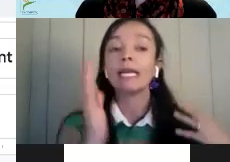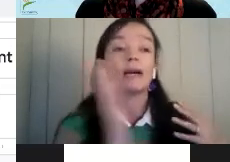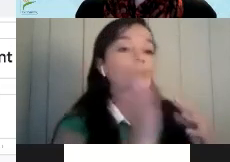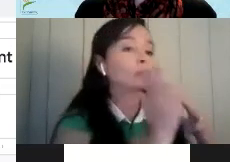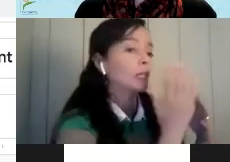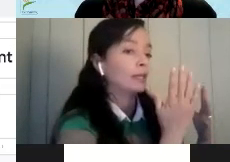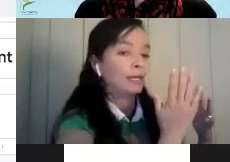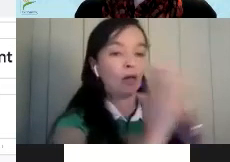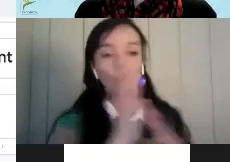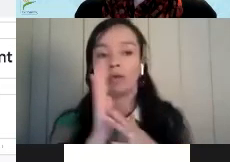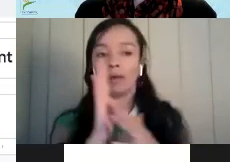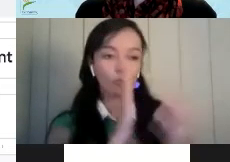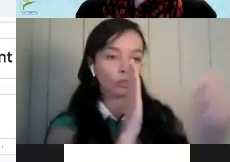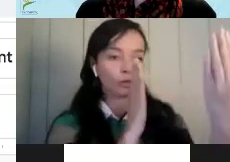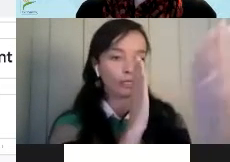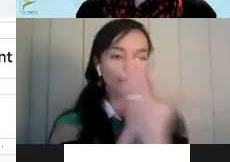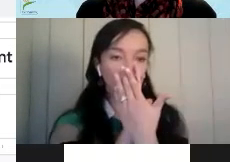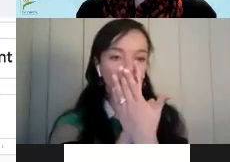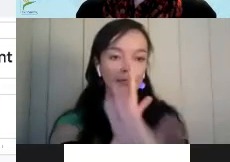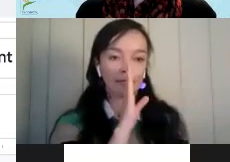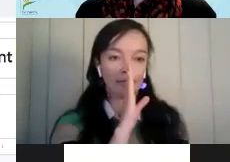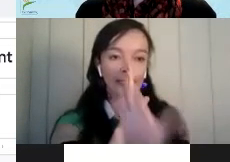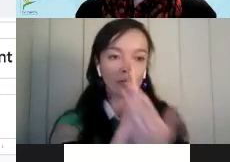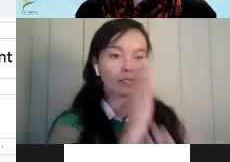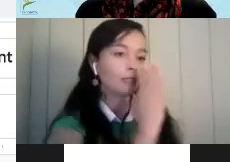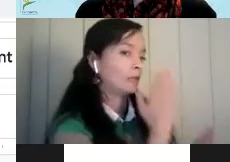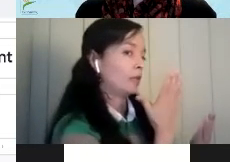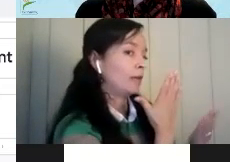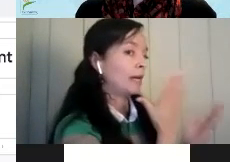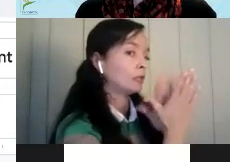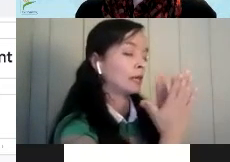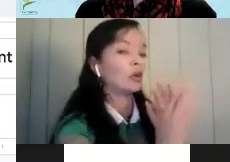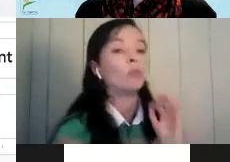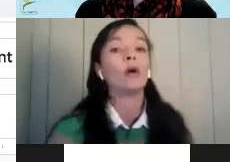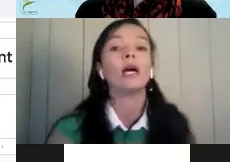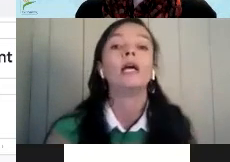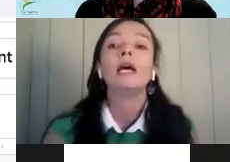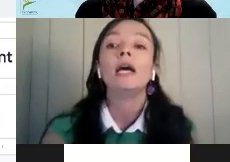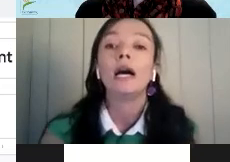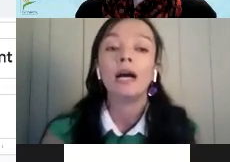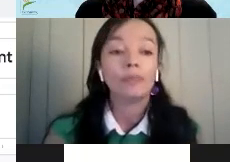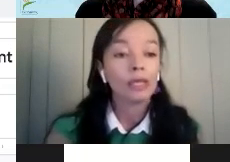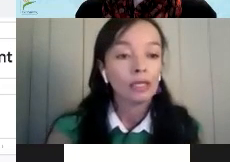y la van a mostrar de la... Cómo es. No es solo así. Es solo así, sino le van a mostrar cómo va.